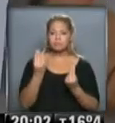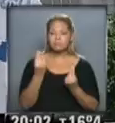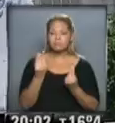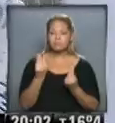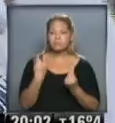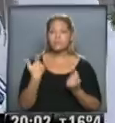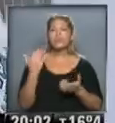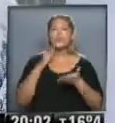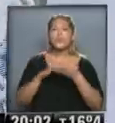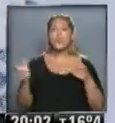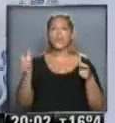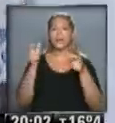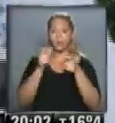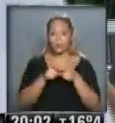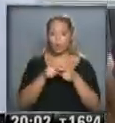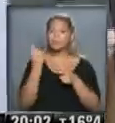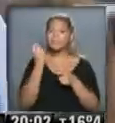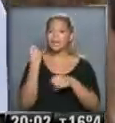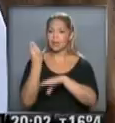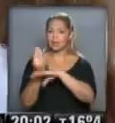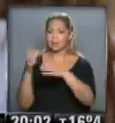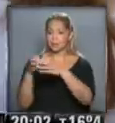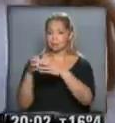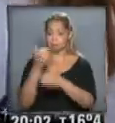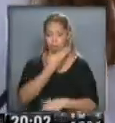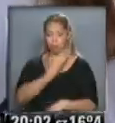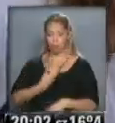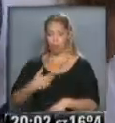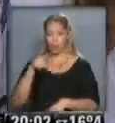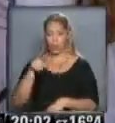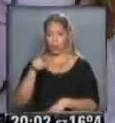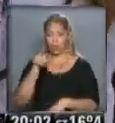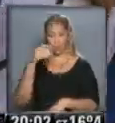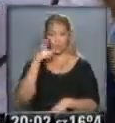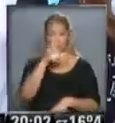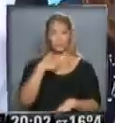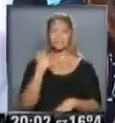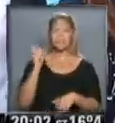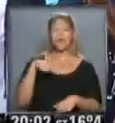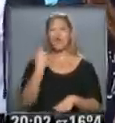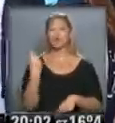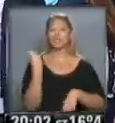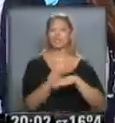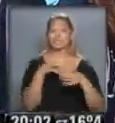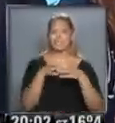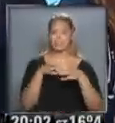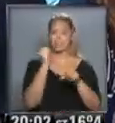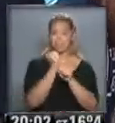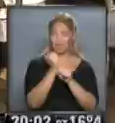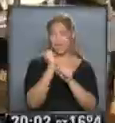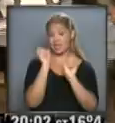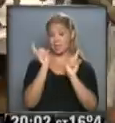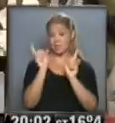centrada en esta nueva reunión entre representantes del gobierno de la provincia de Buenos Aires y representantes gremiales de los